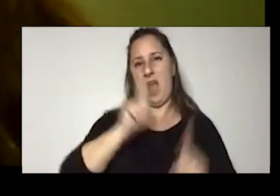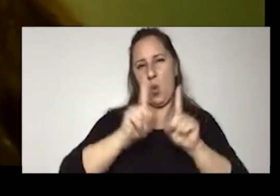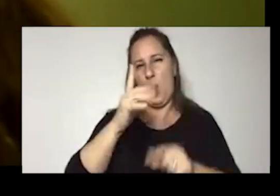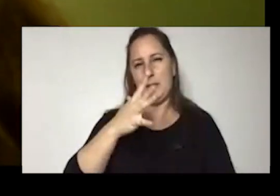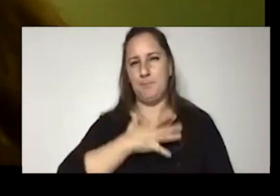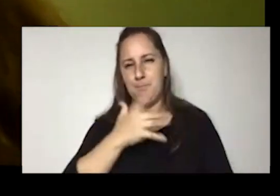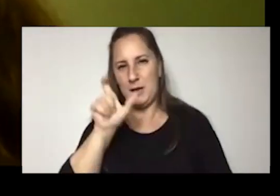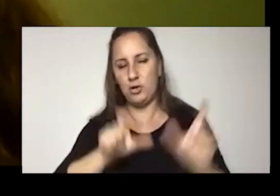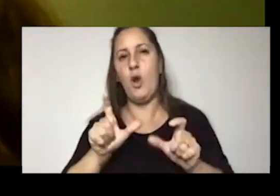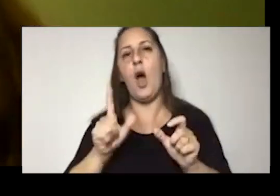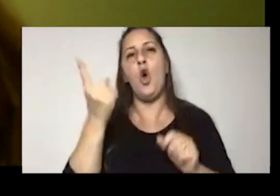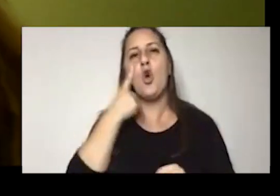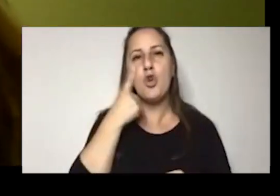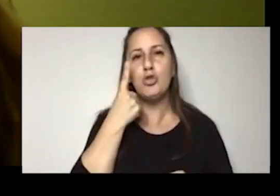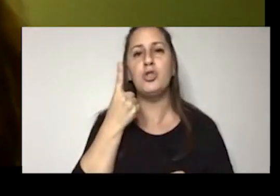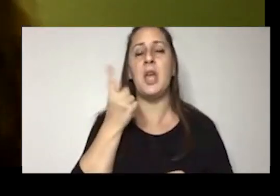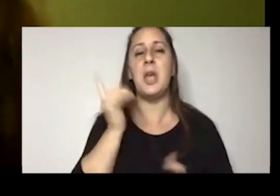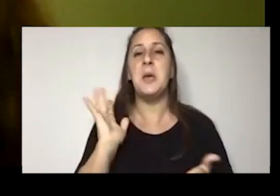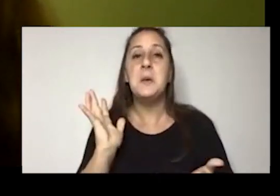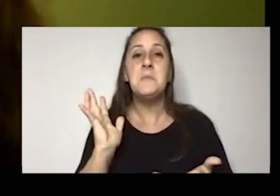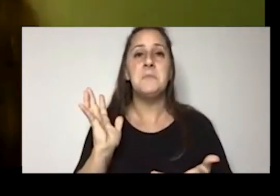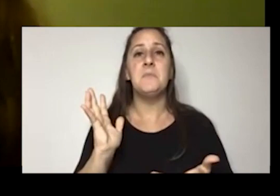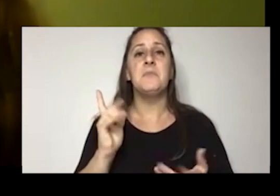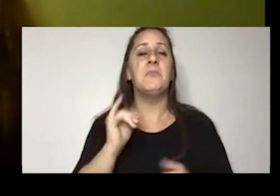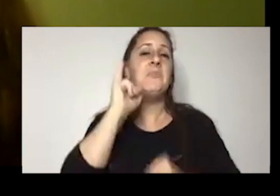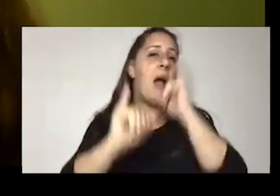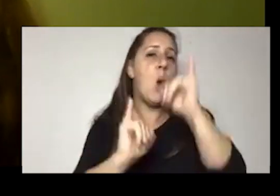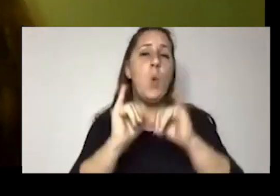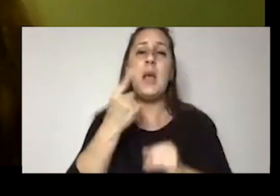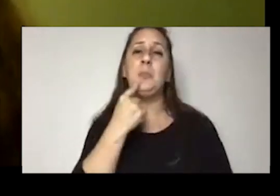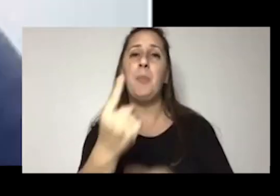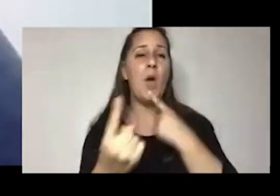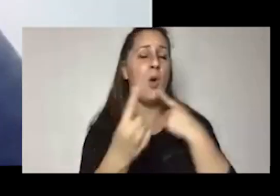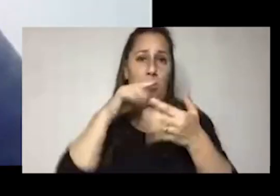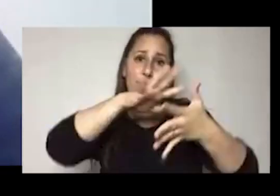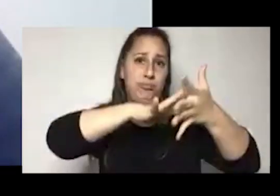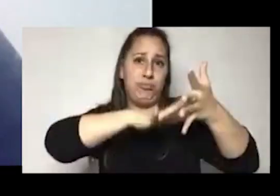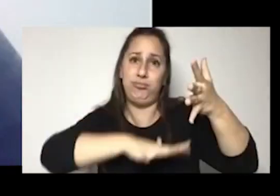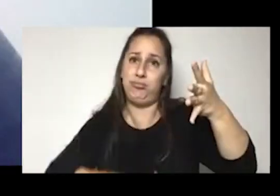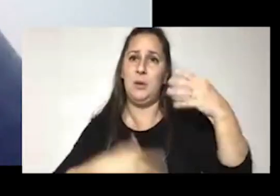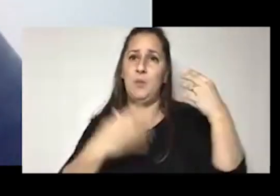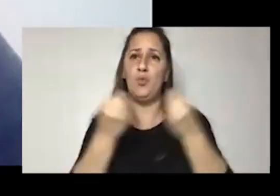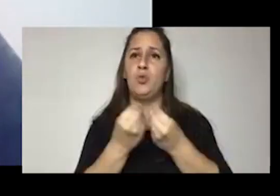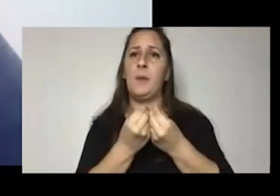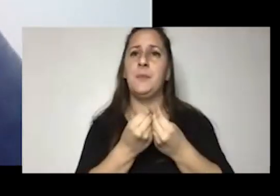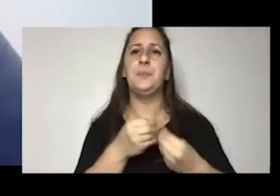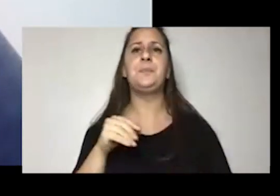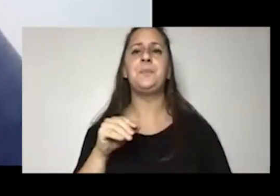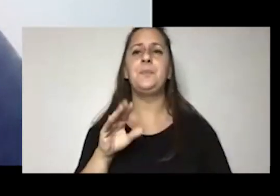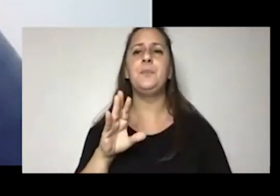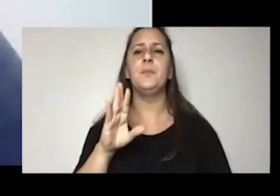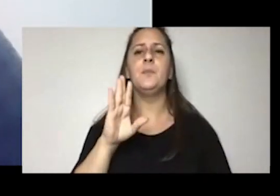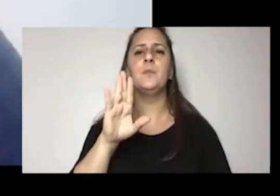que no sé si les comento algunas porque son muchas las preguntas, pero bueno, por ejemplo, una persona... Sí. No hay ningún